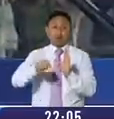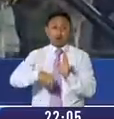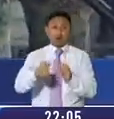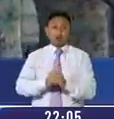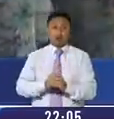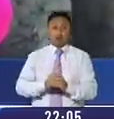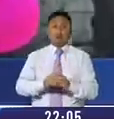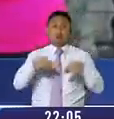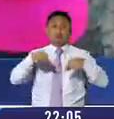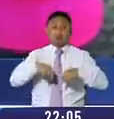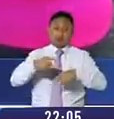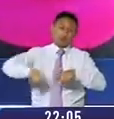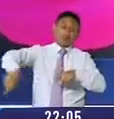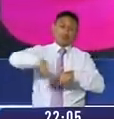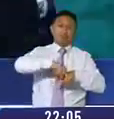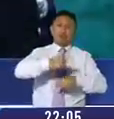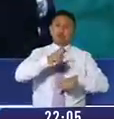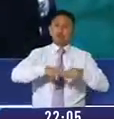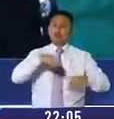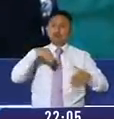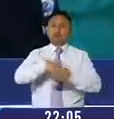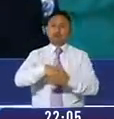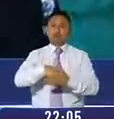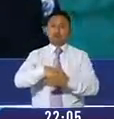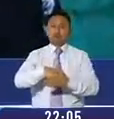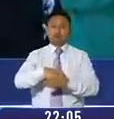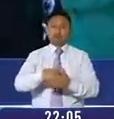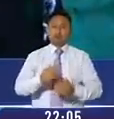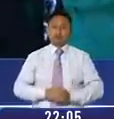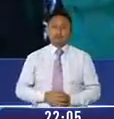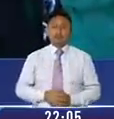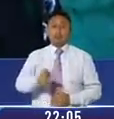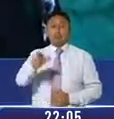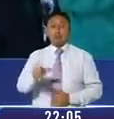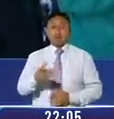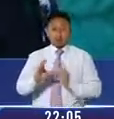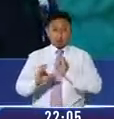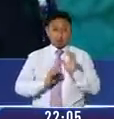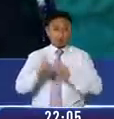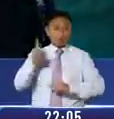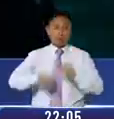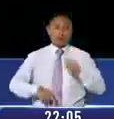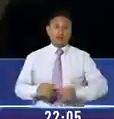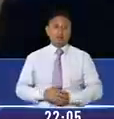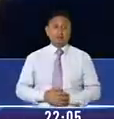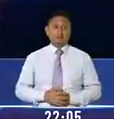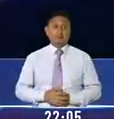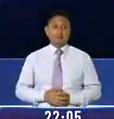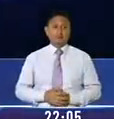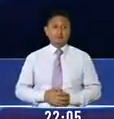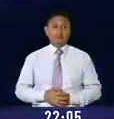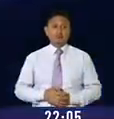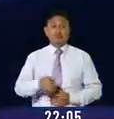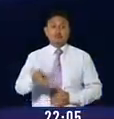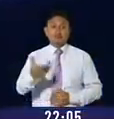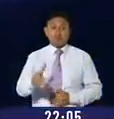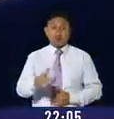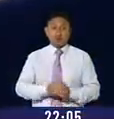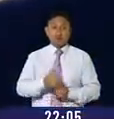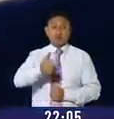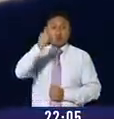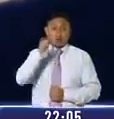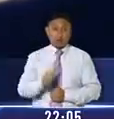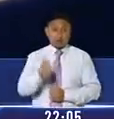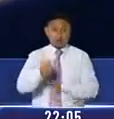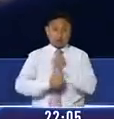debieron regresarse, ya que no lograron conversar con sus defendidos. Cumplió ya su condena el día de ayer. A